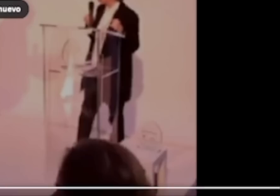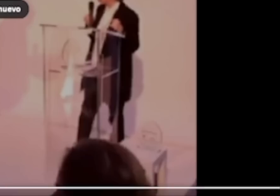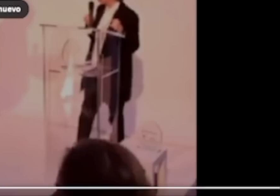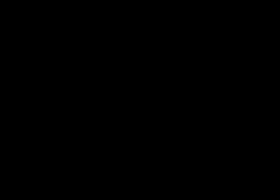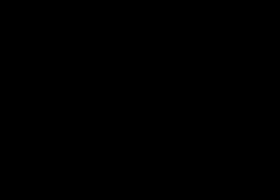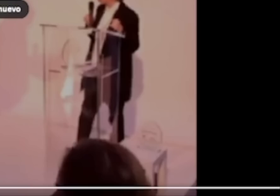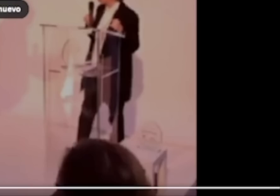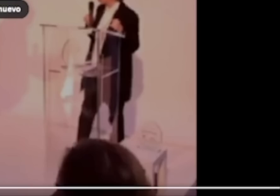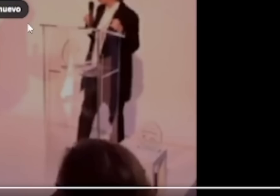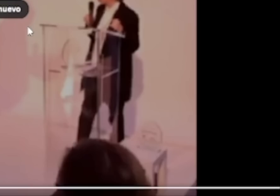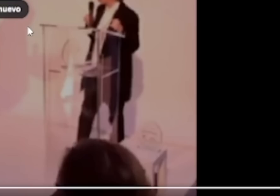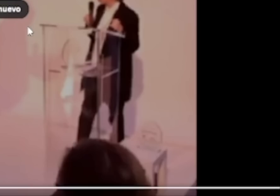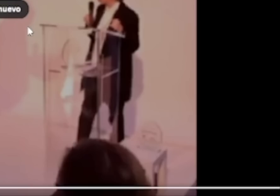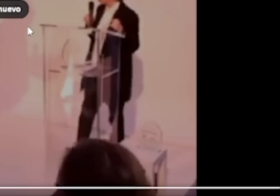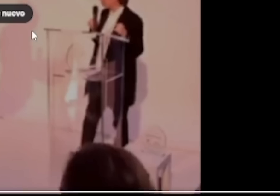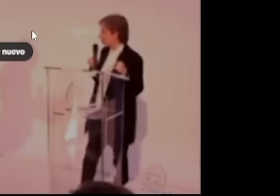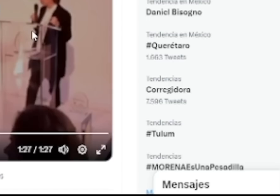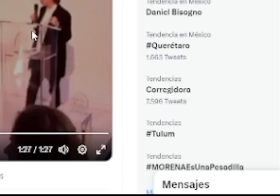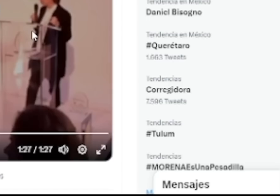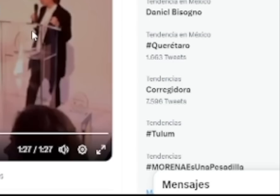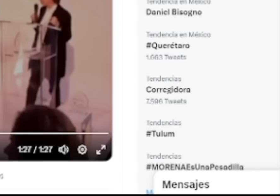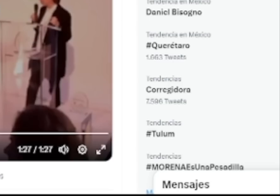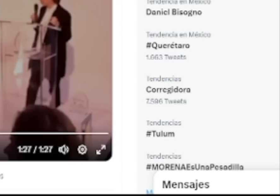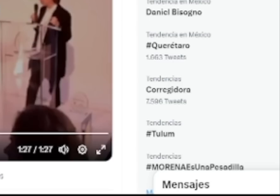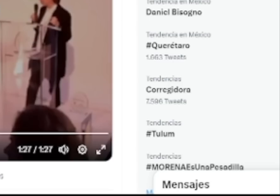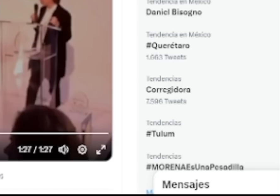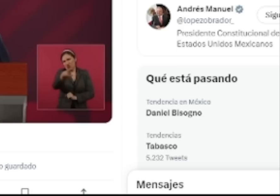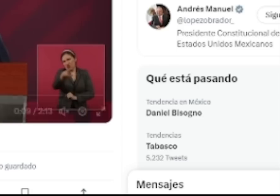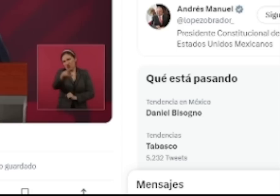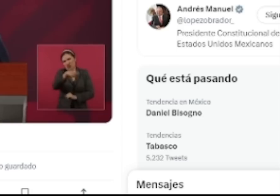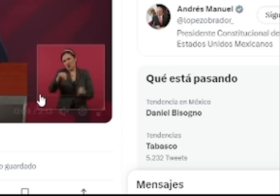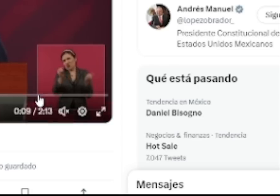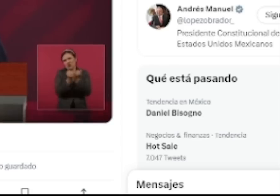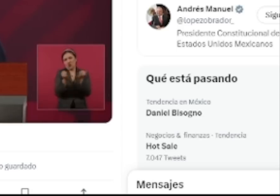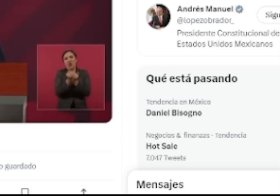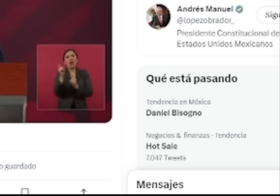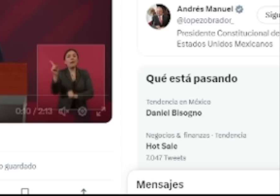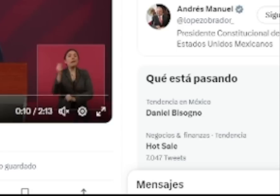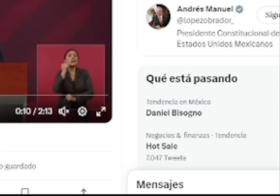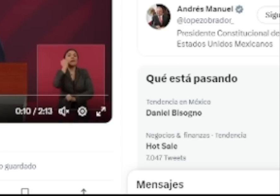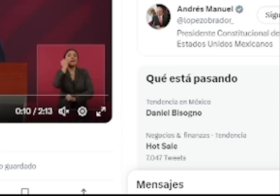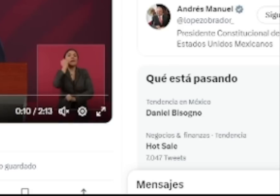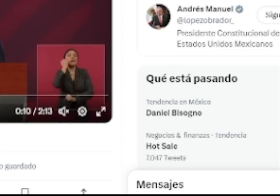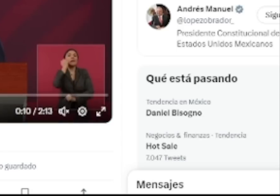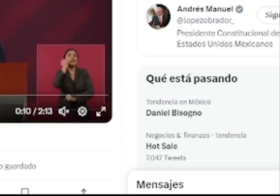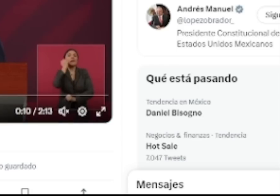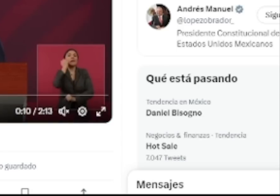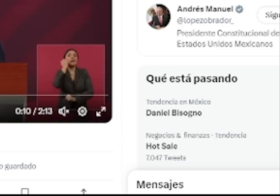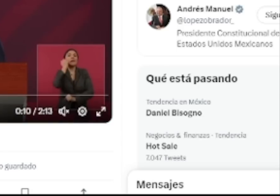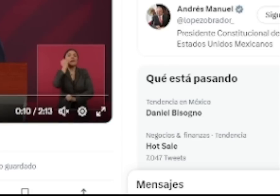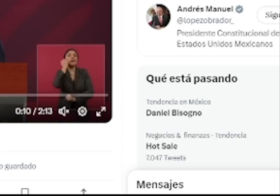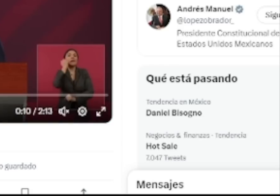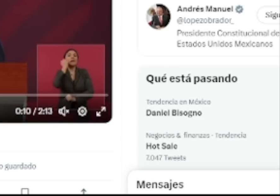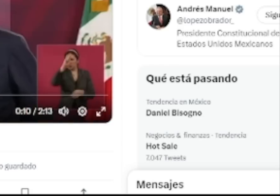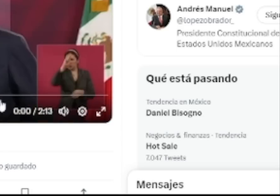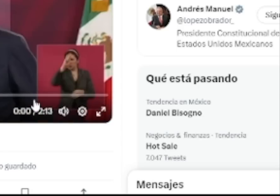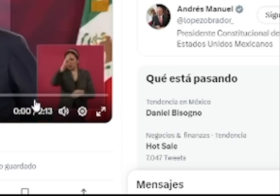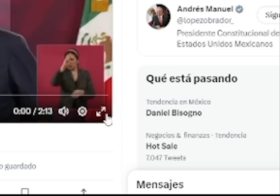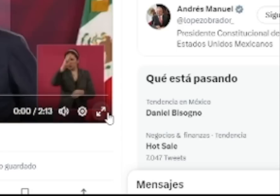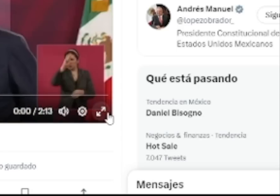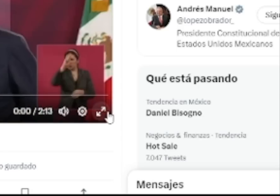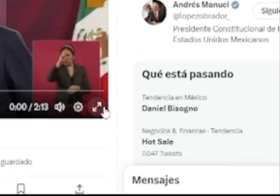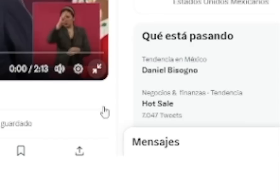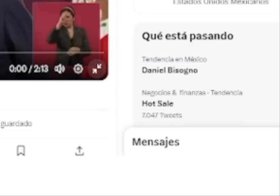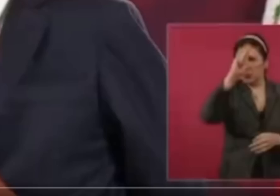ganado. Pues ahí está, familia, lo que dijo Carmen Aristegui. Y ahora, pues escuchemos lo que dijo el presidente